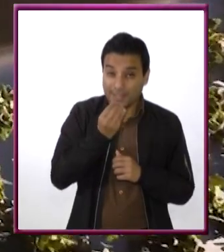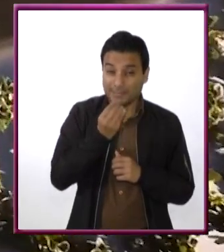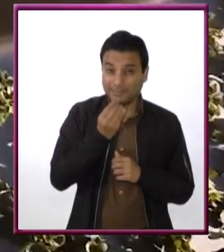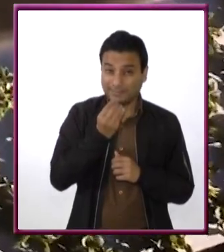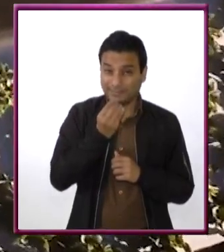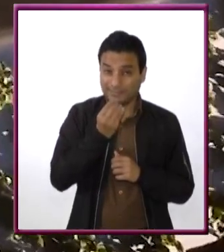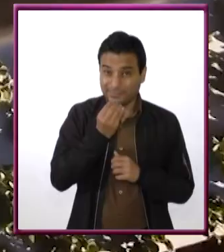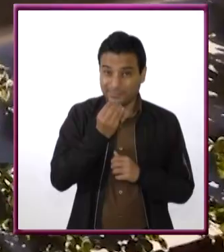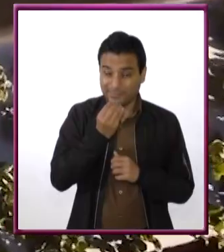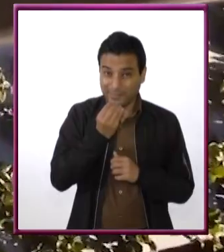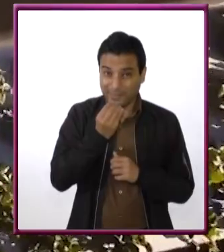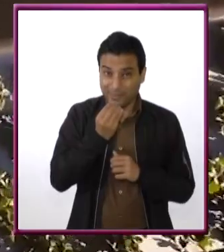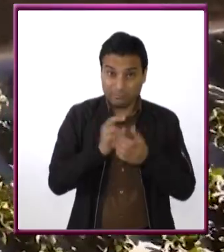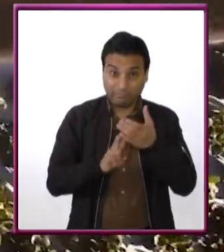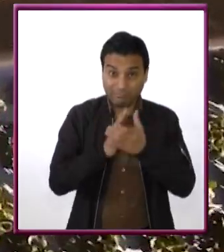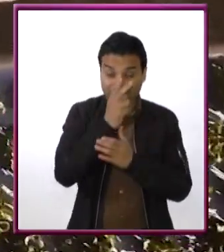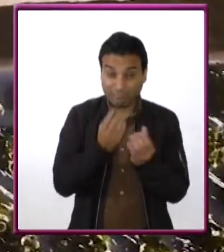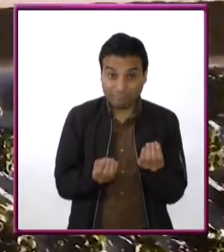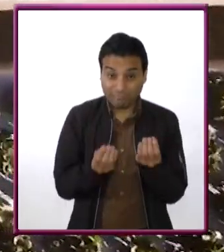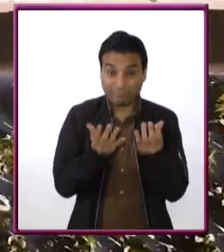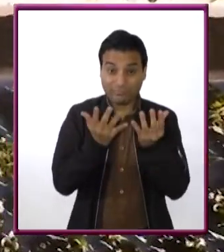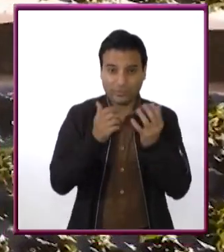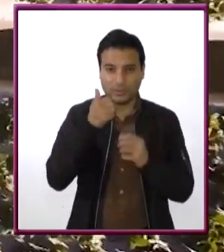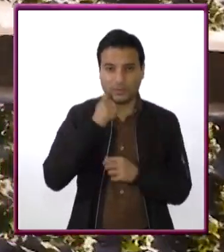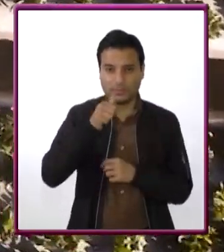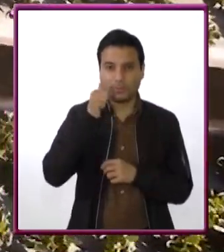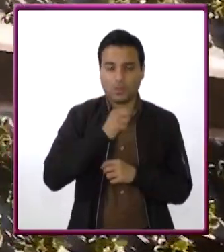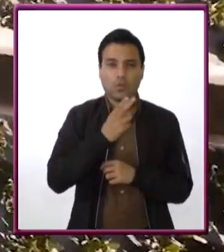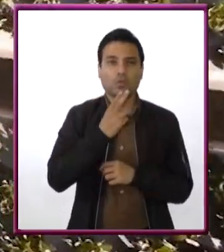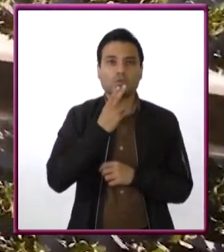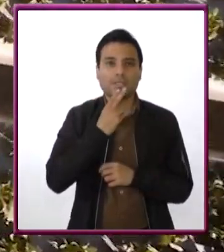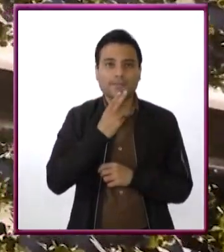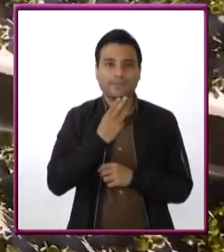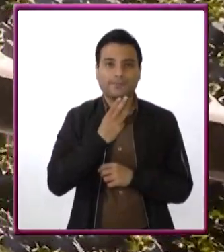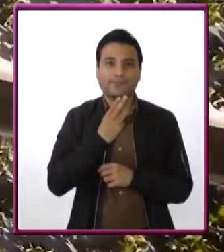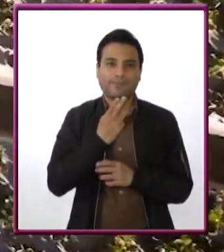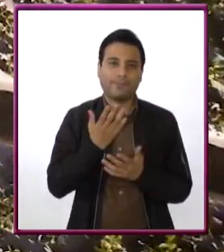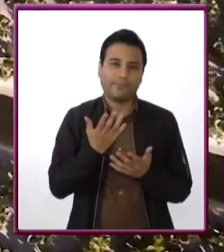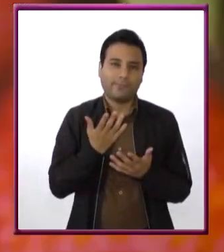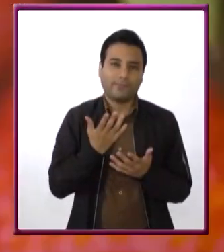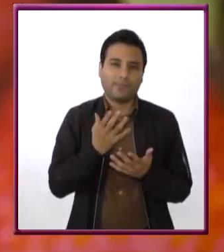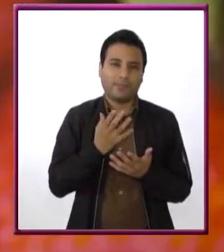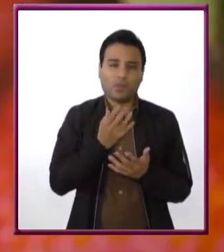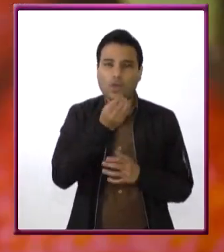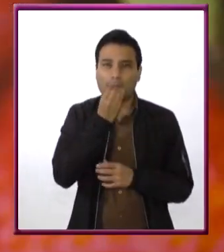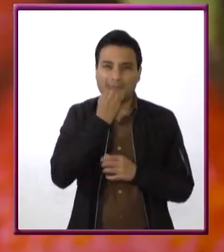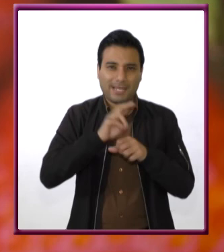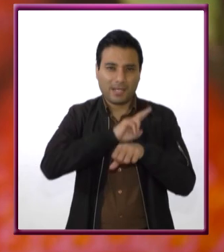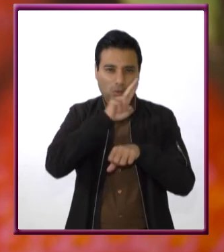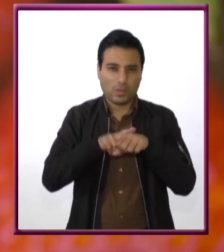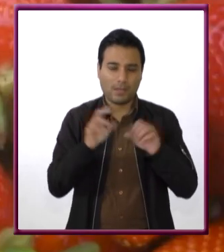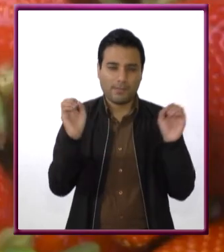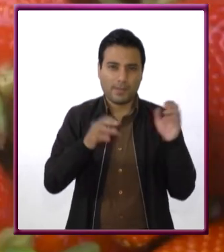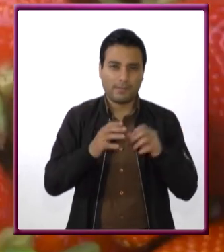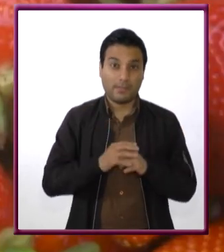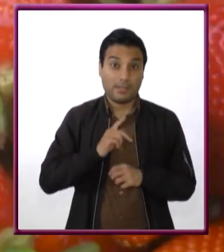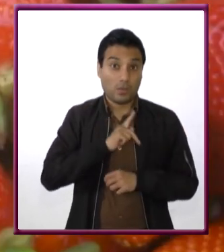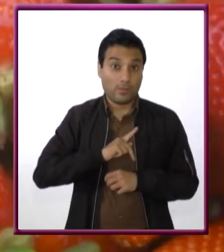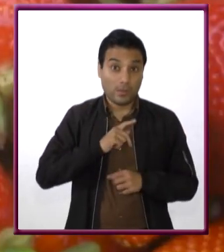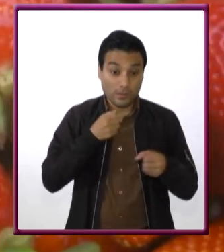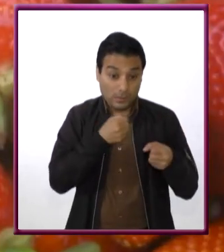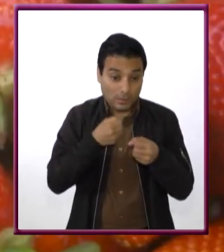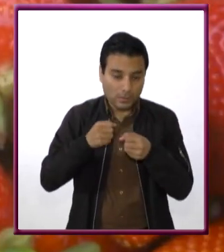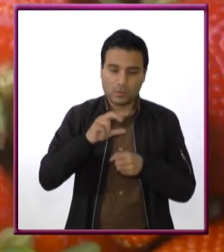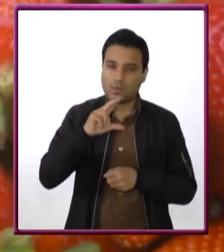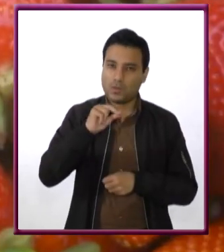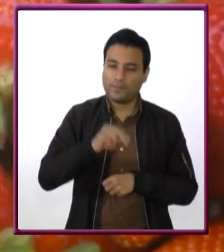los que se cultiven utilizando los residuos orgánicos como mejoradores de suelos, en lugar de estar usando agroquímicos.